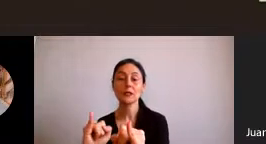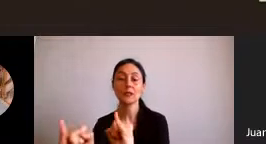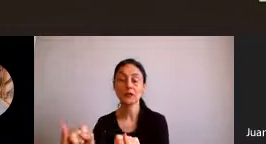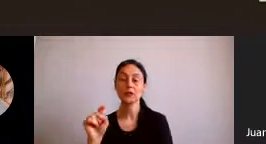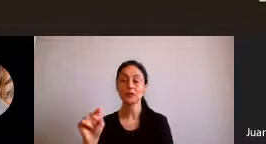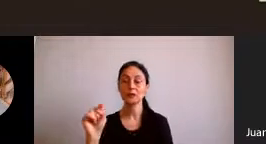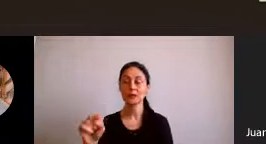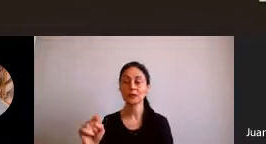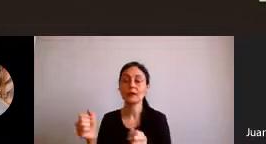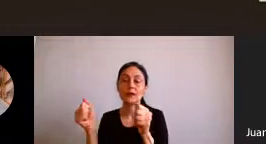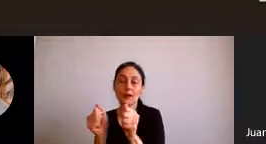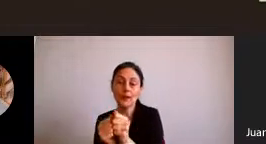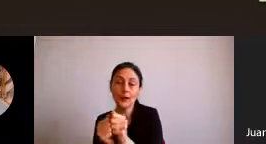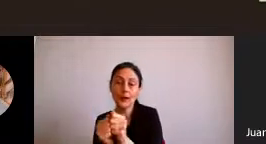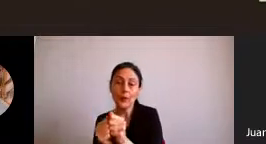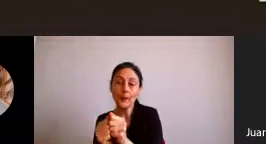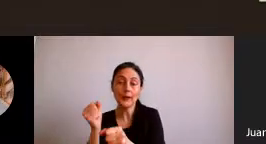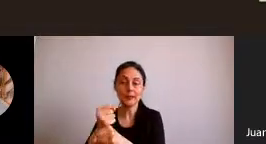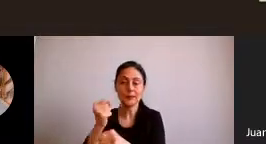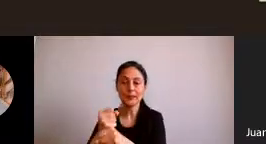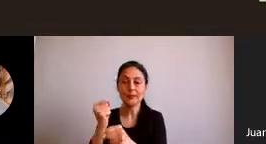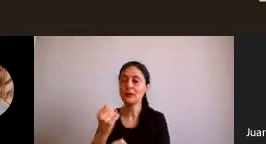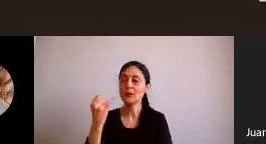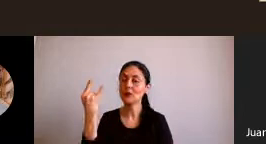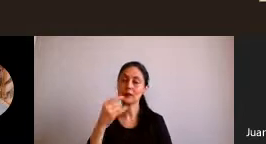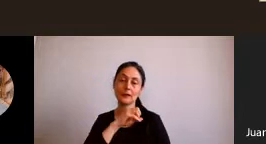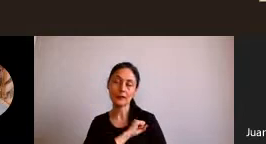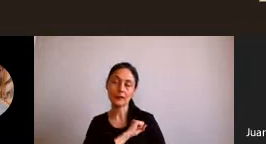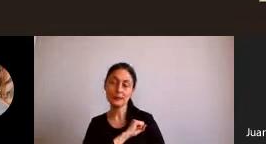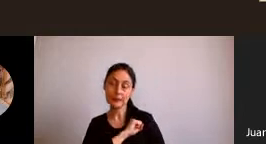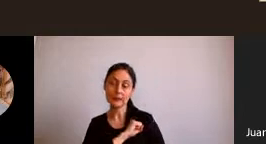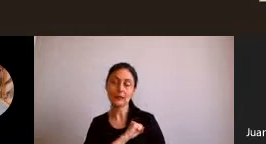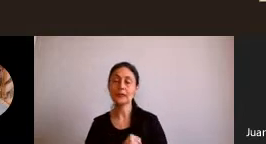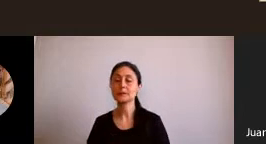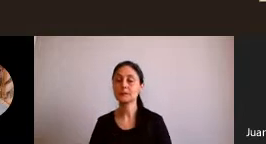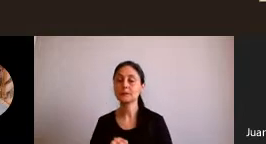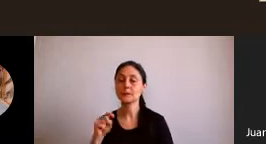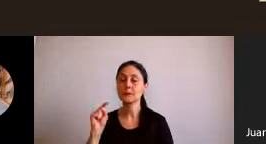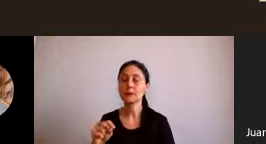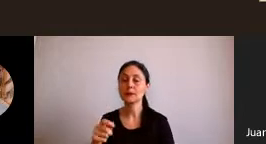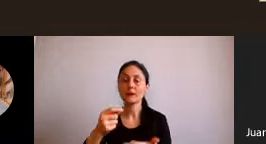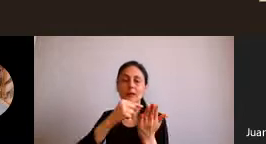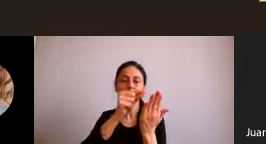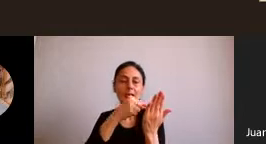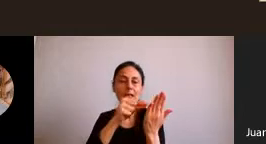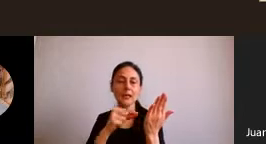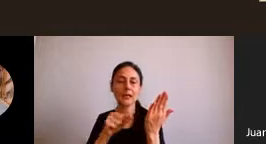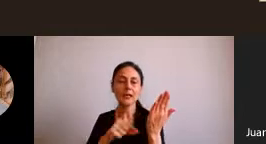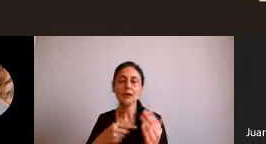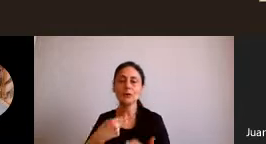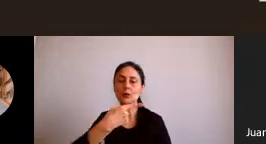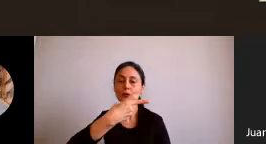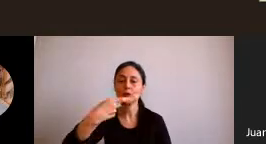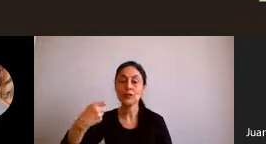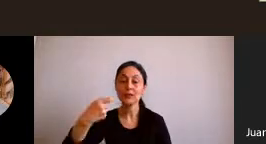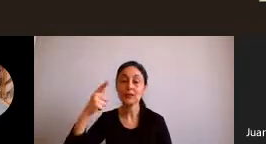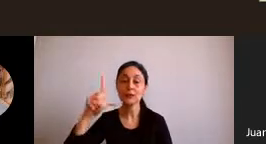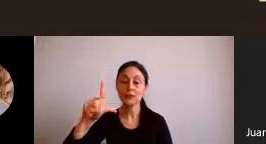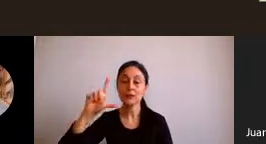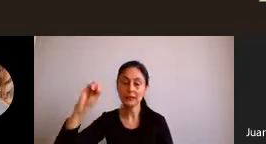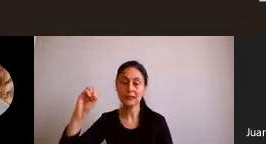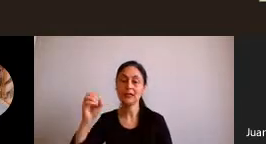del Hospital de la Chile, y registramos 170 pacientes que tuvieron terapia ocupacional. No registramos otros pacientes, pero